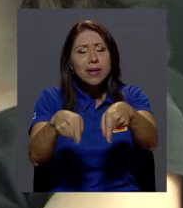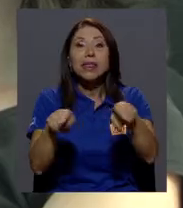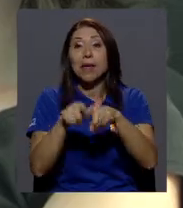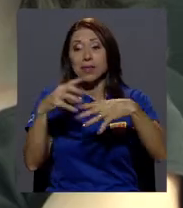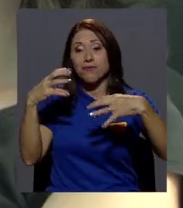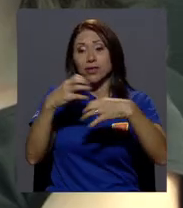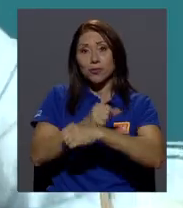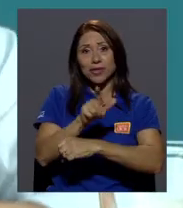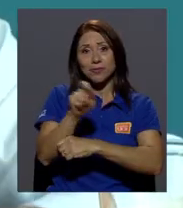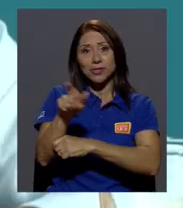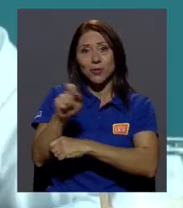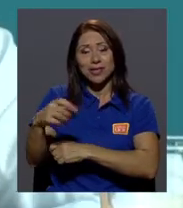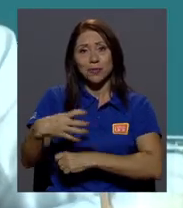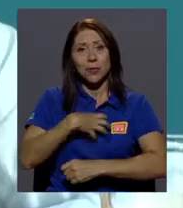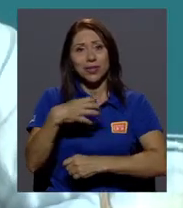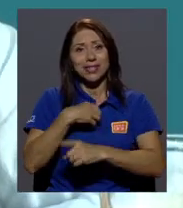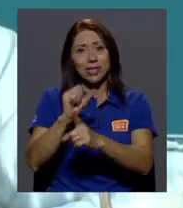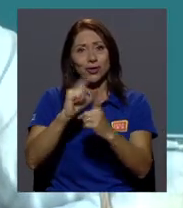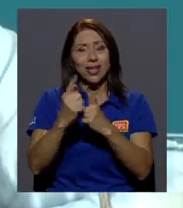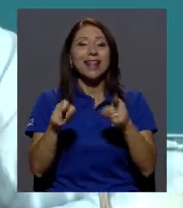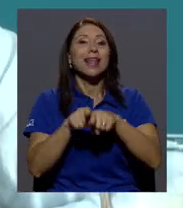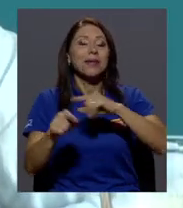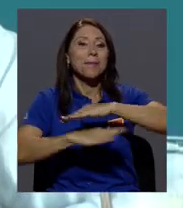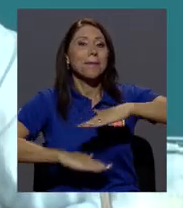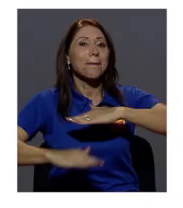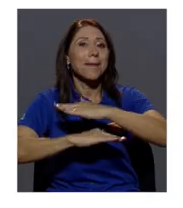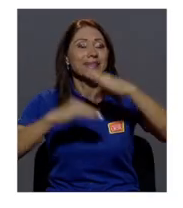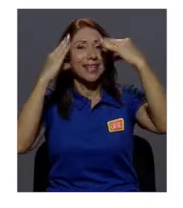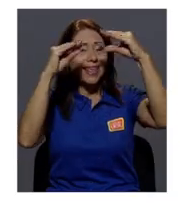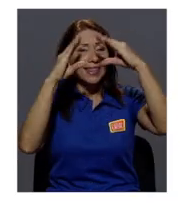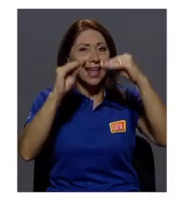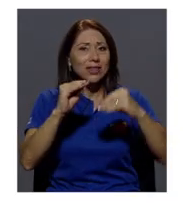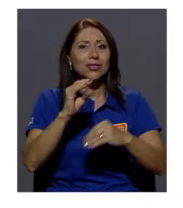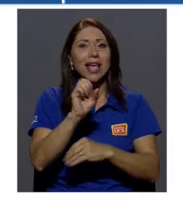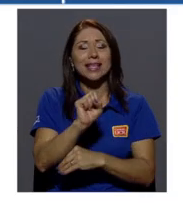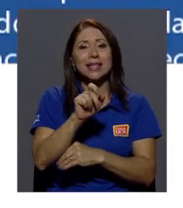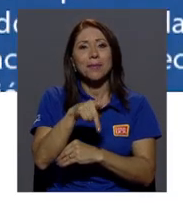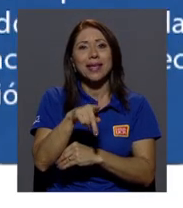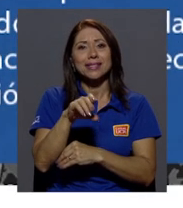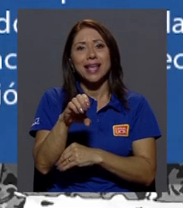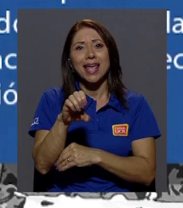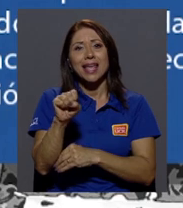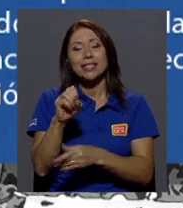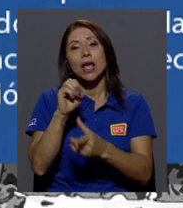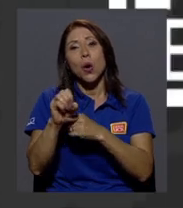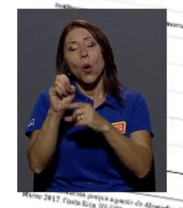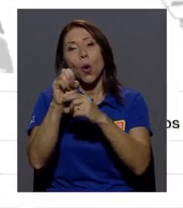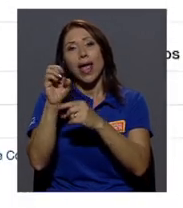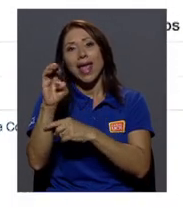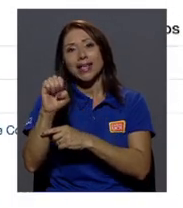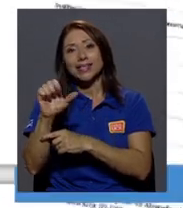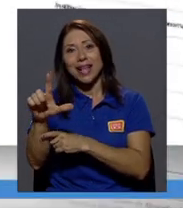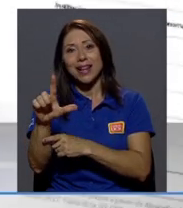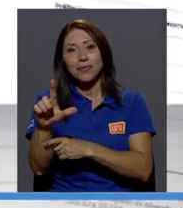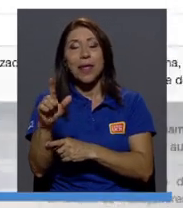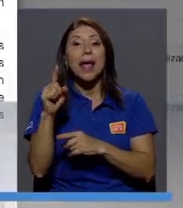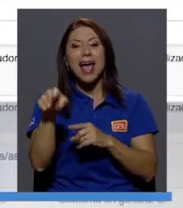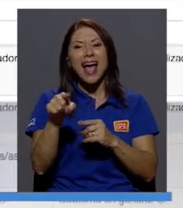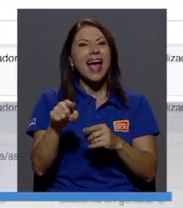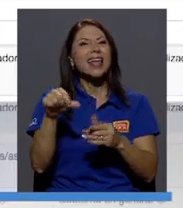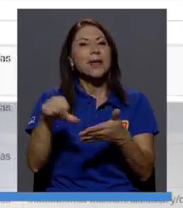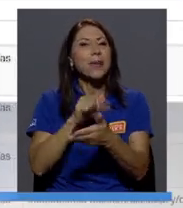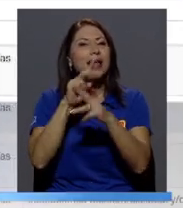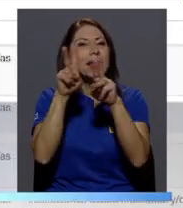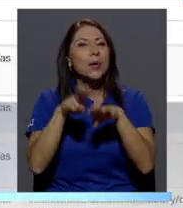social, así como la base de datos en formato Excel o SPSS. Para ingresar a la base de datos se debe visitar la